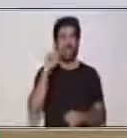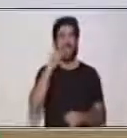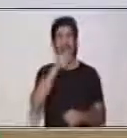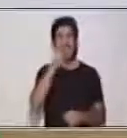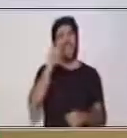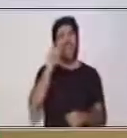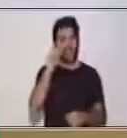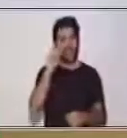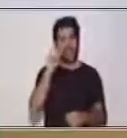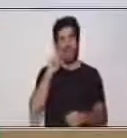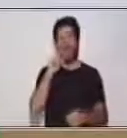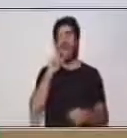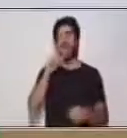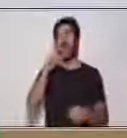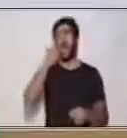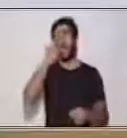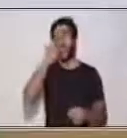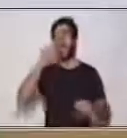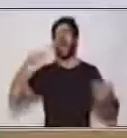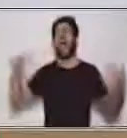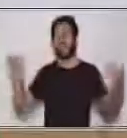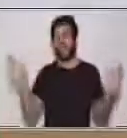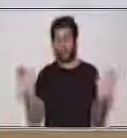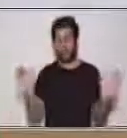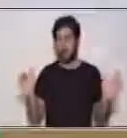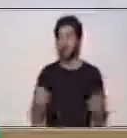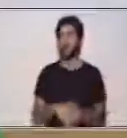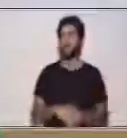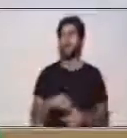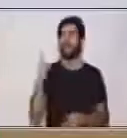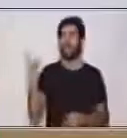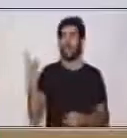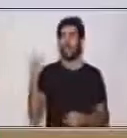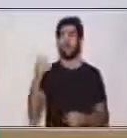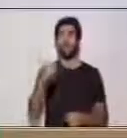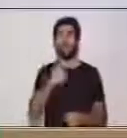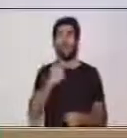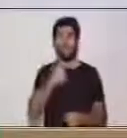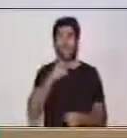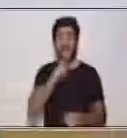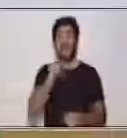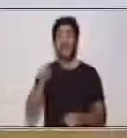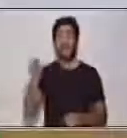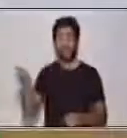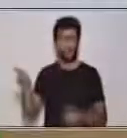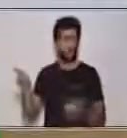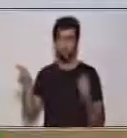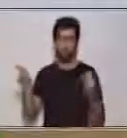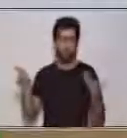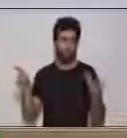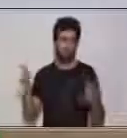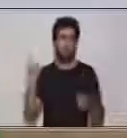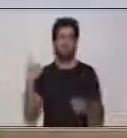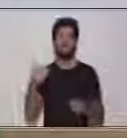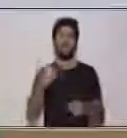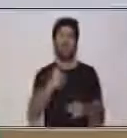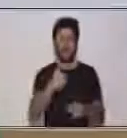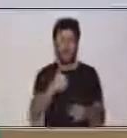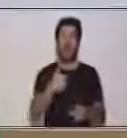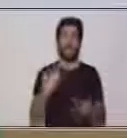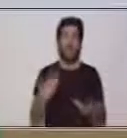la acción debe cambiarse y para que pueda haber una concordancia. Entonces quedaría